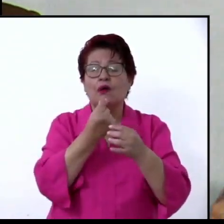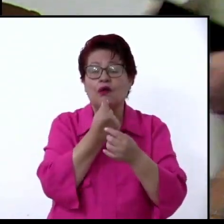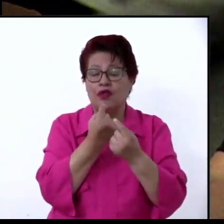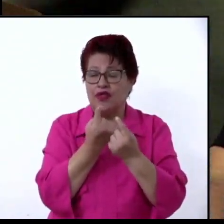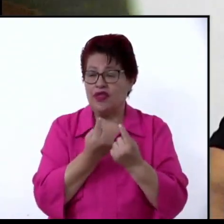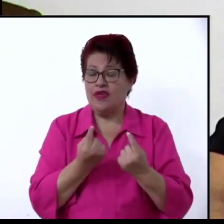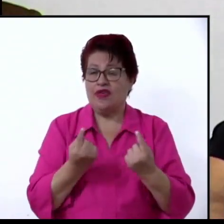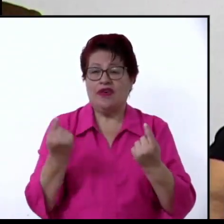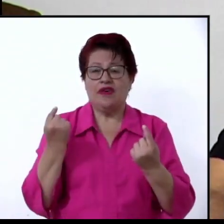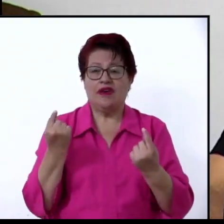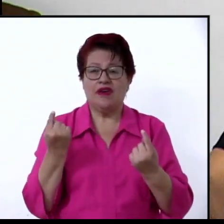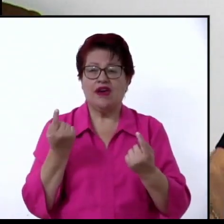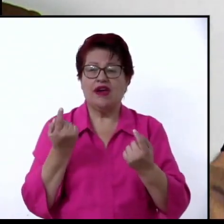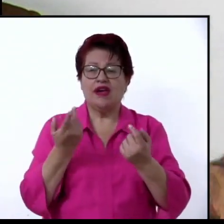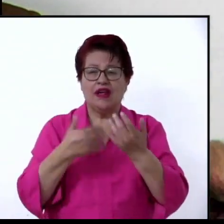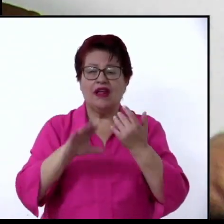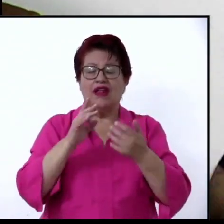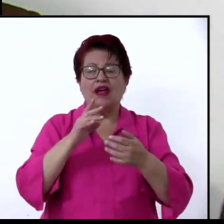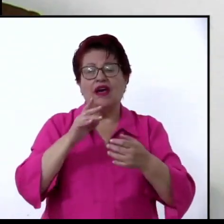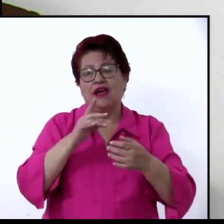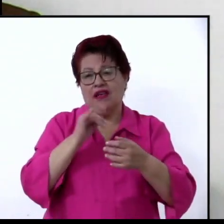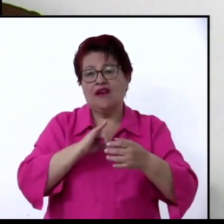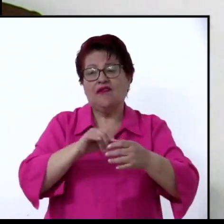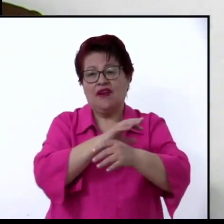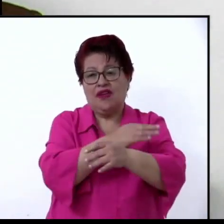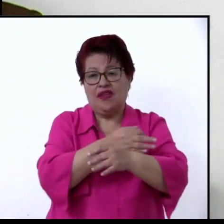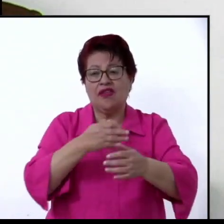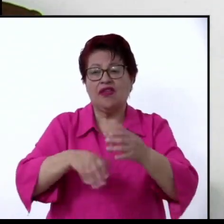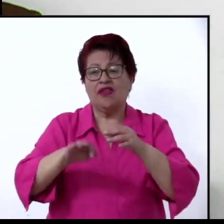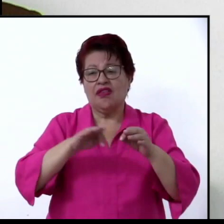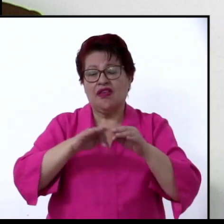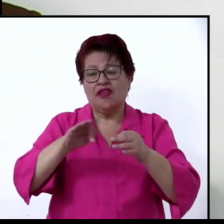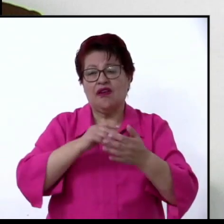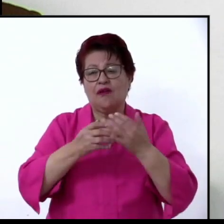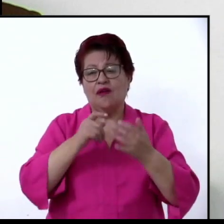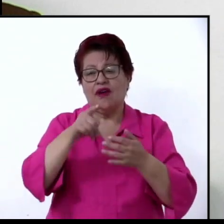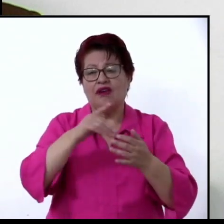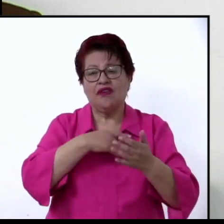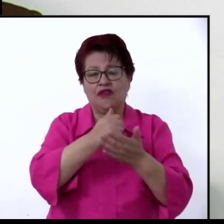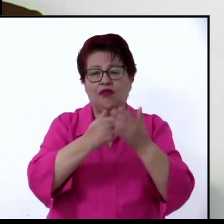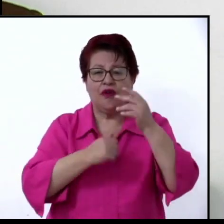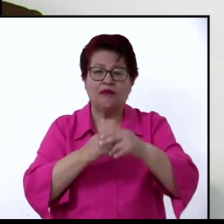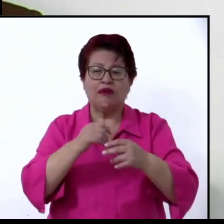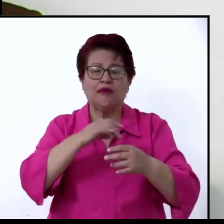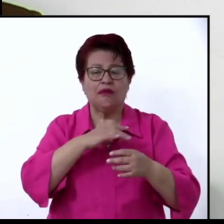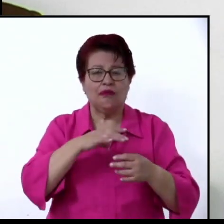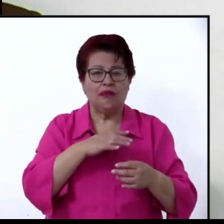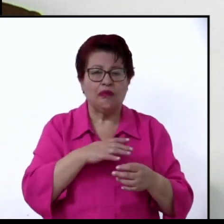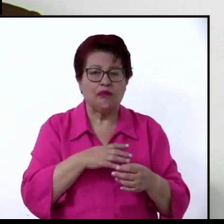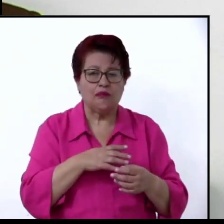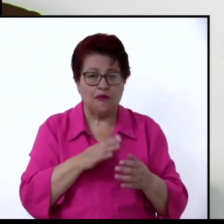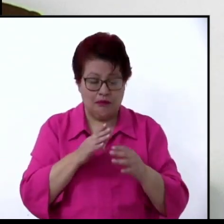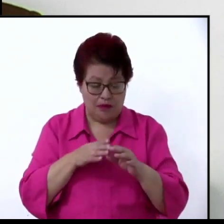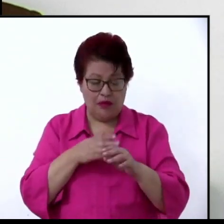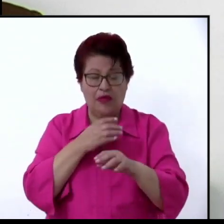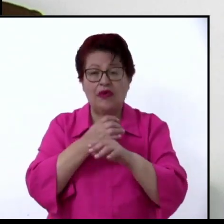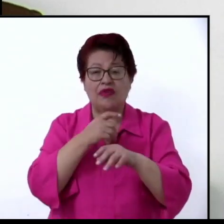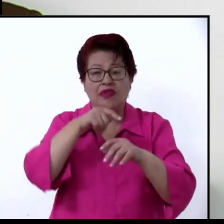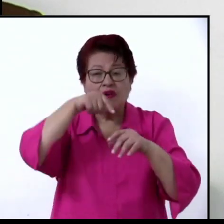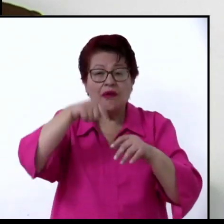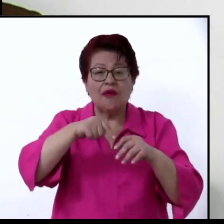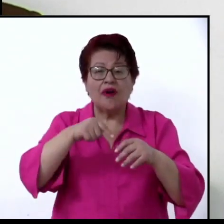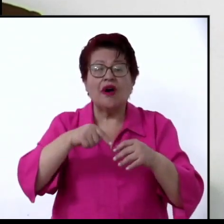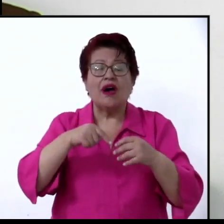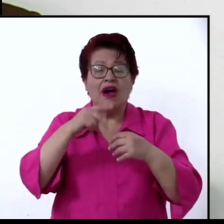las tareas y de los temas de trabajo infantil, es importante compartirles que la Ciudad de México es la entidad de